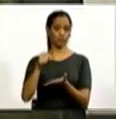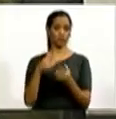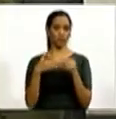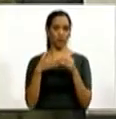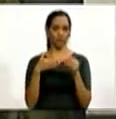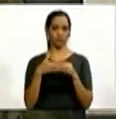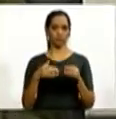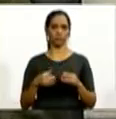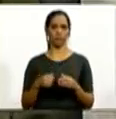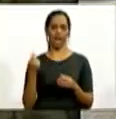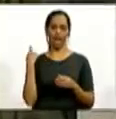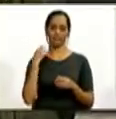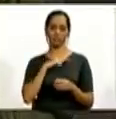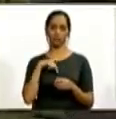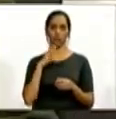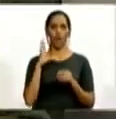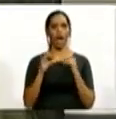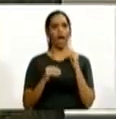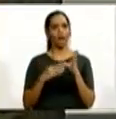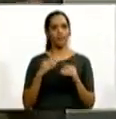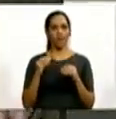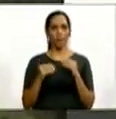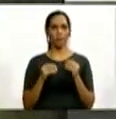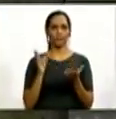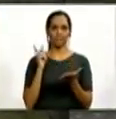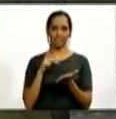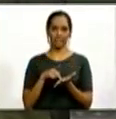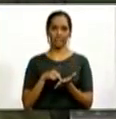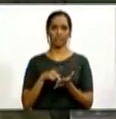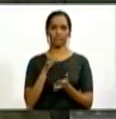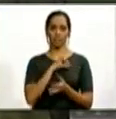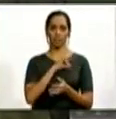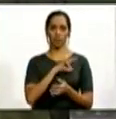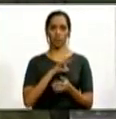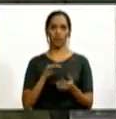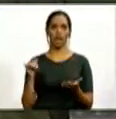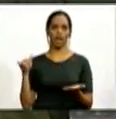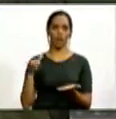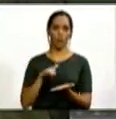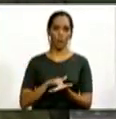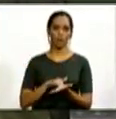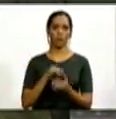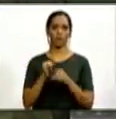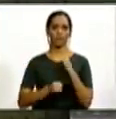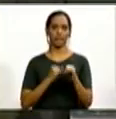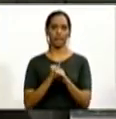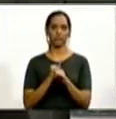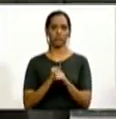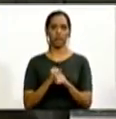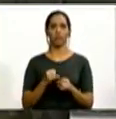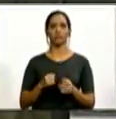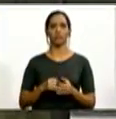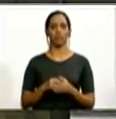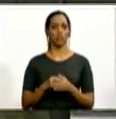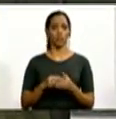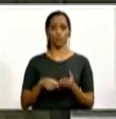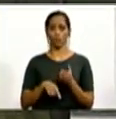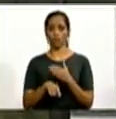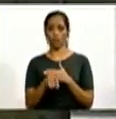nosotros comentábamos que con esta llegada, ¿no?, de este señor al aeropuerto internacional de Maiquetía, salieron a